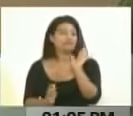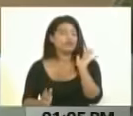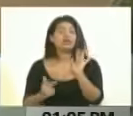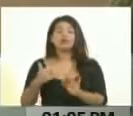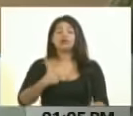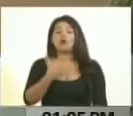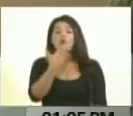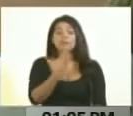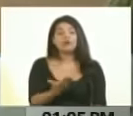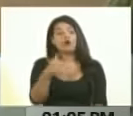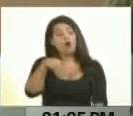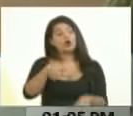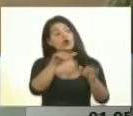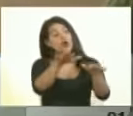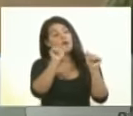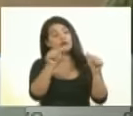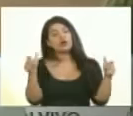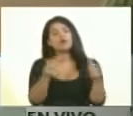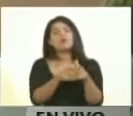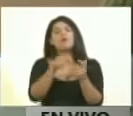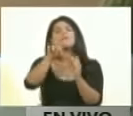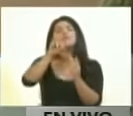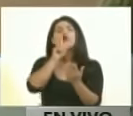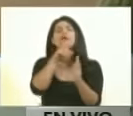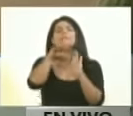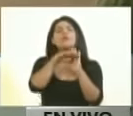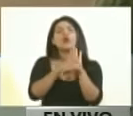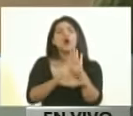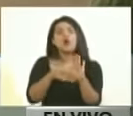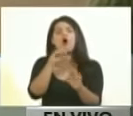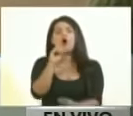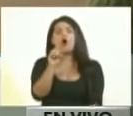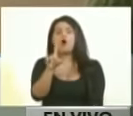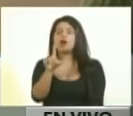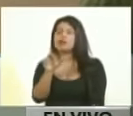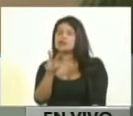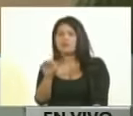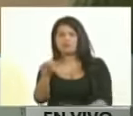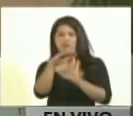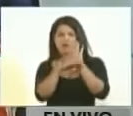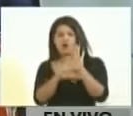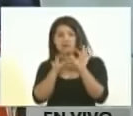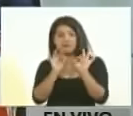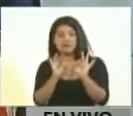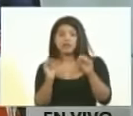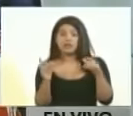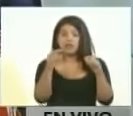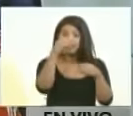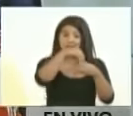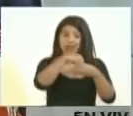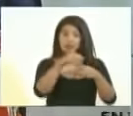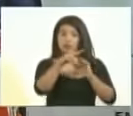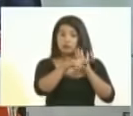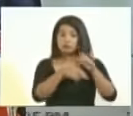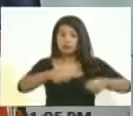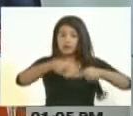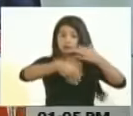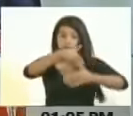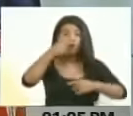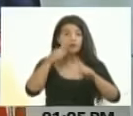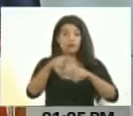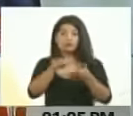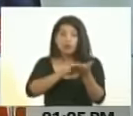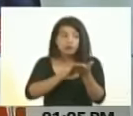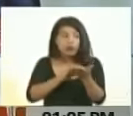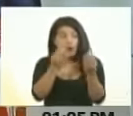del Protocolo de Olivos, que es un mecanismo contemplado en el Mercosur, en las normas del Mercosur, para la resolución de controversias, y al